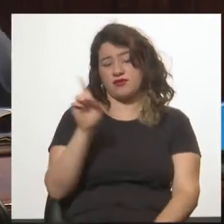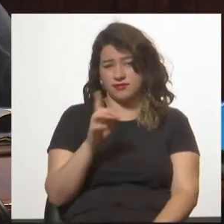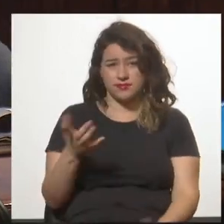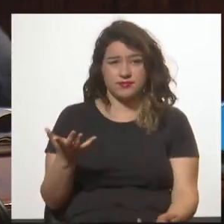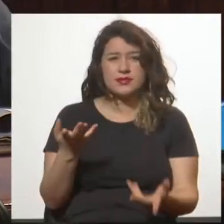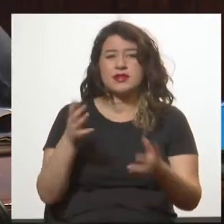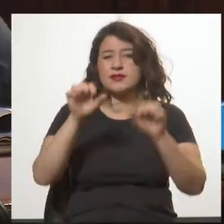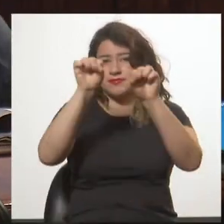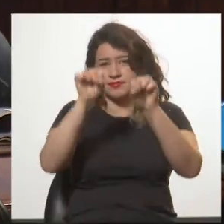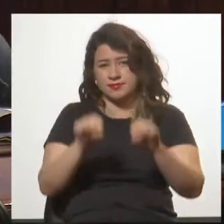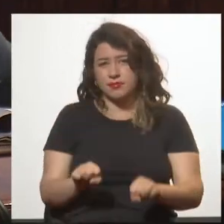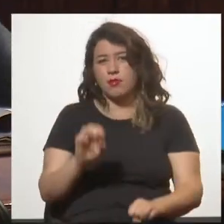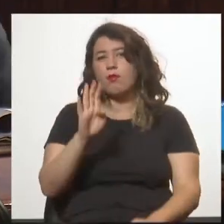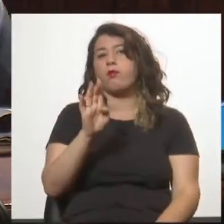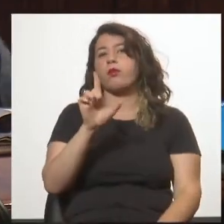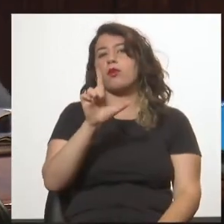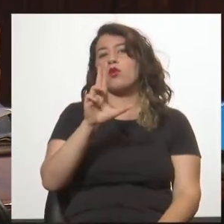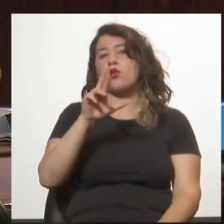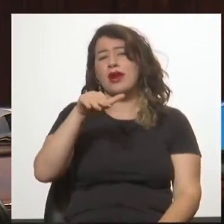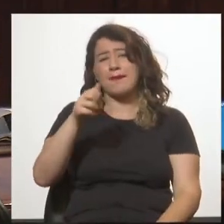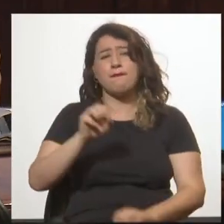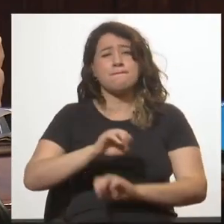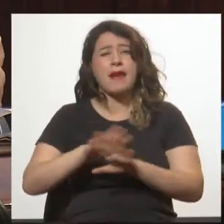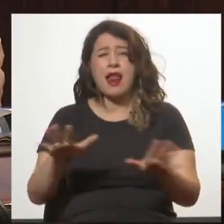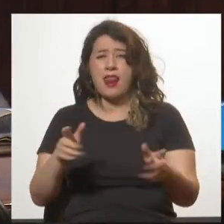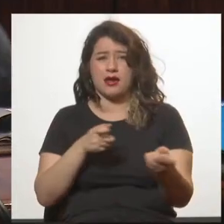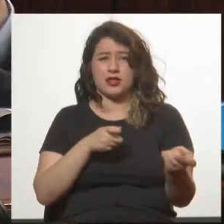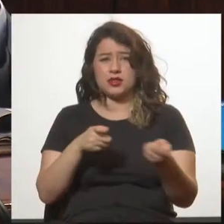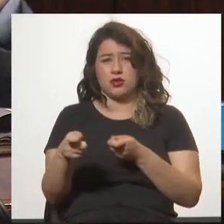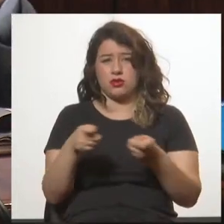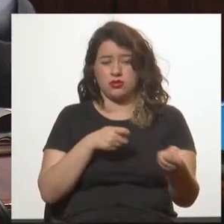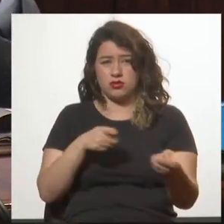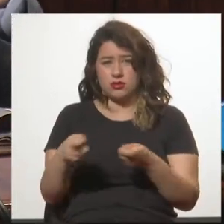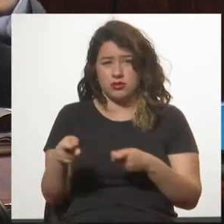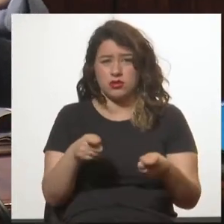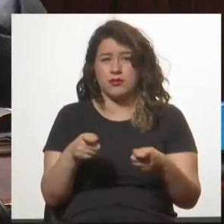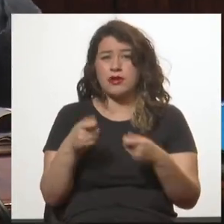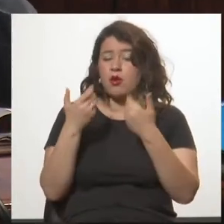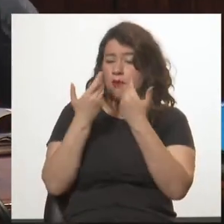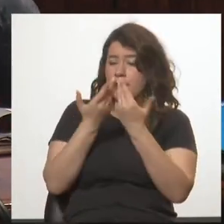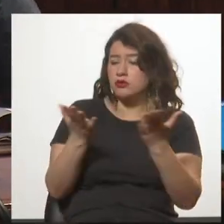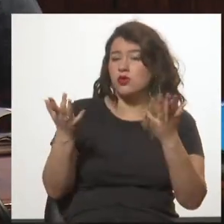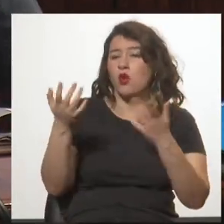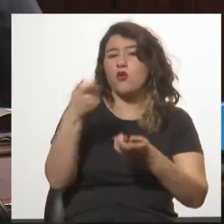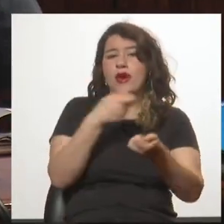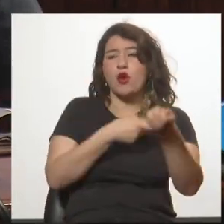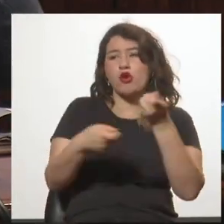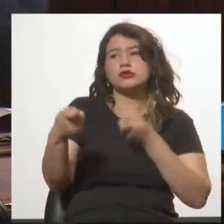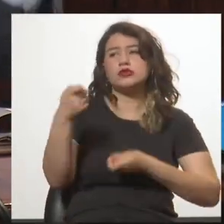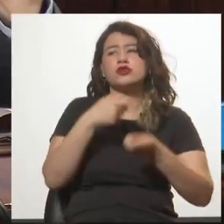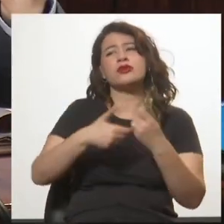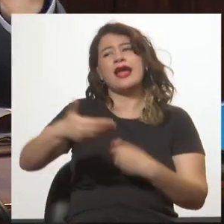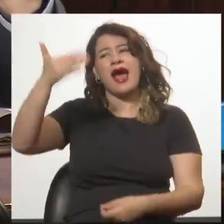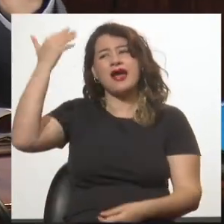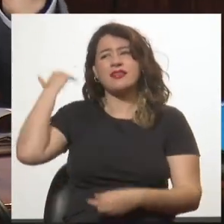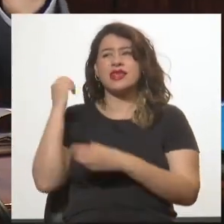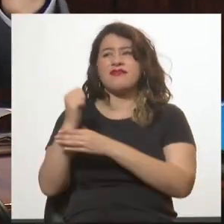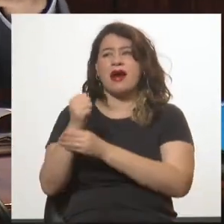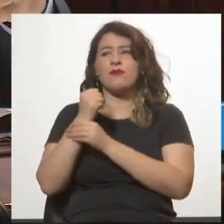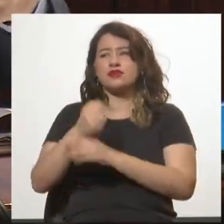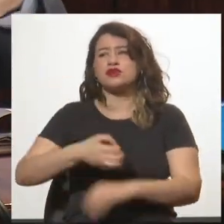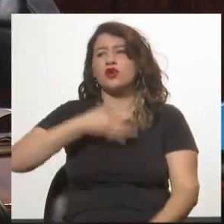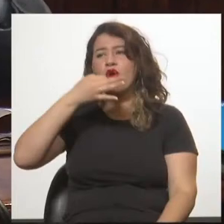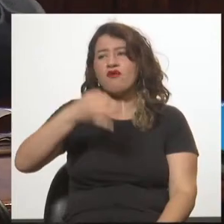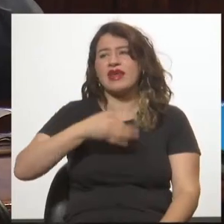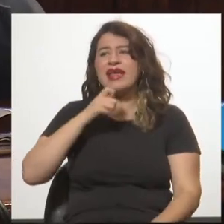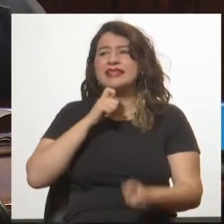se cerró pluna precisamente por una mala gestión porque convenció un negocio que fue calificado en aquella famosa conferencia de